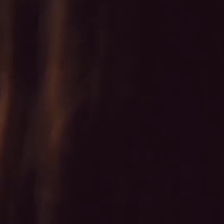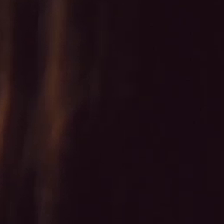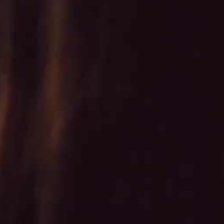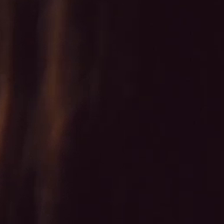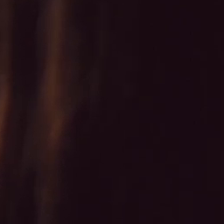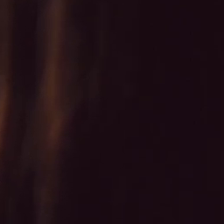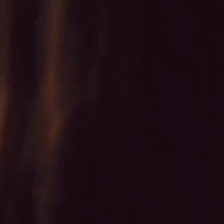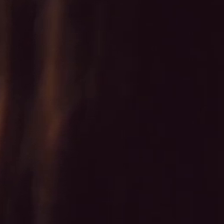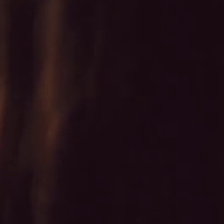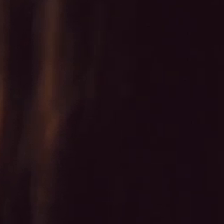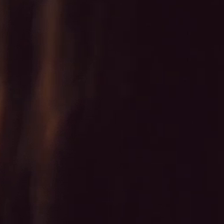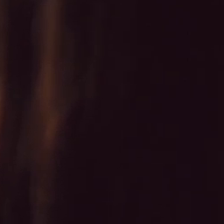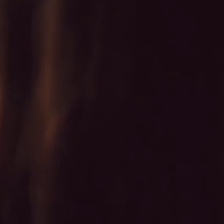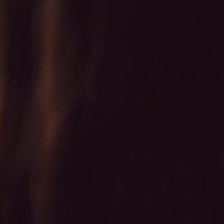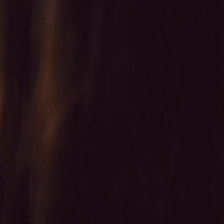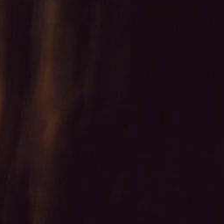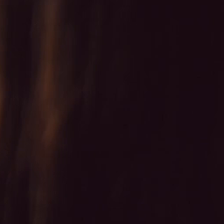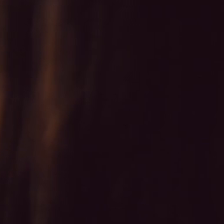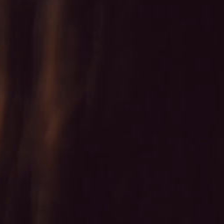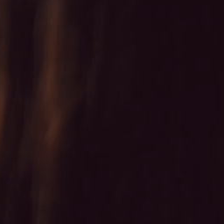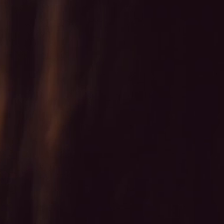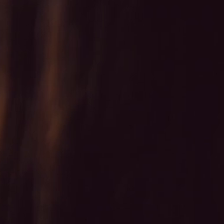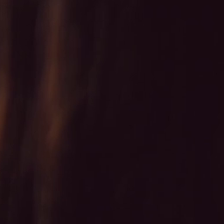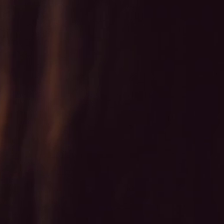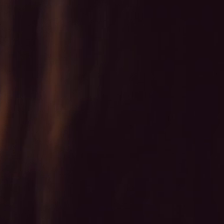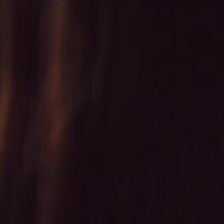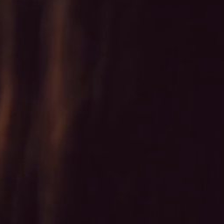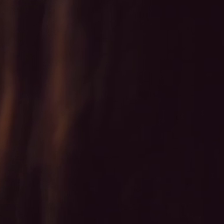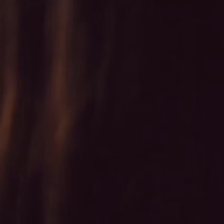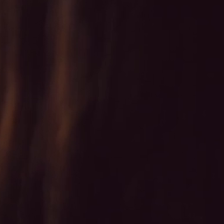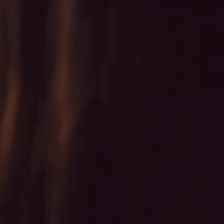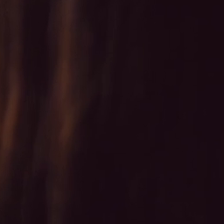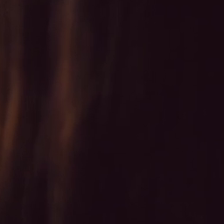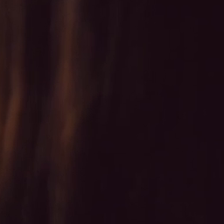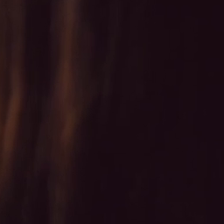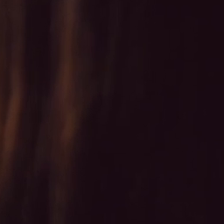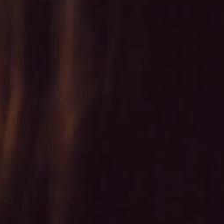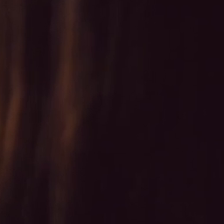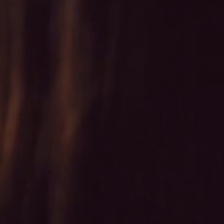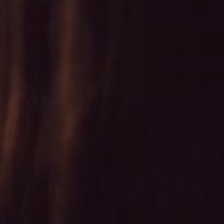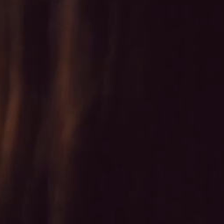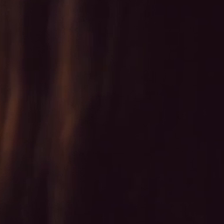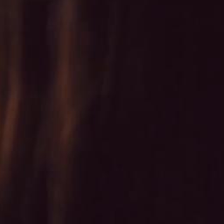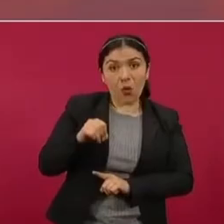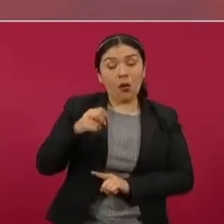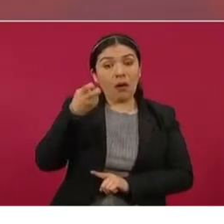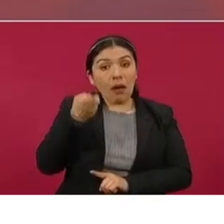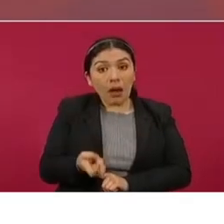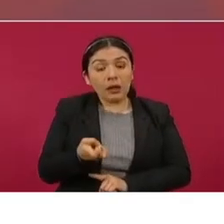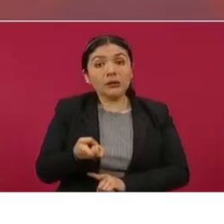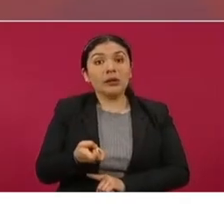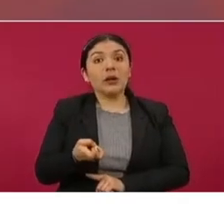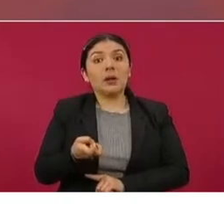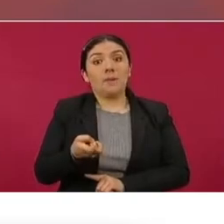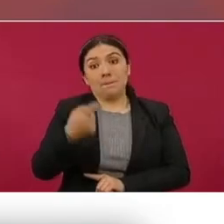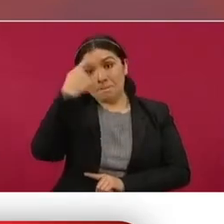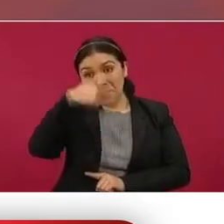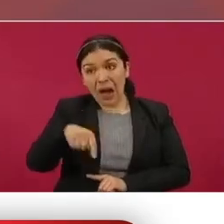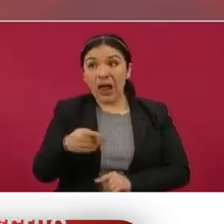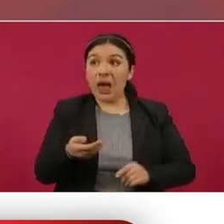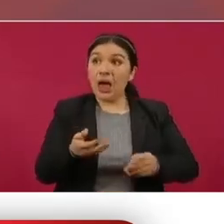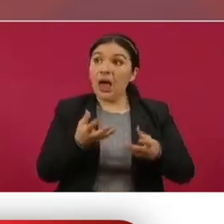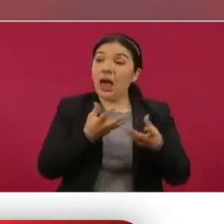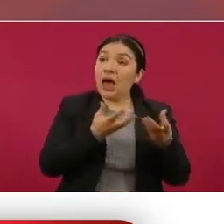capital extranjero en esta esfera de hecho contempla la posibilidad de nacionalizar la producción de litio ni para